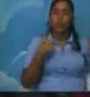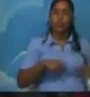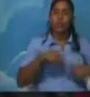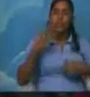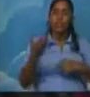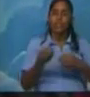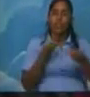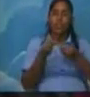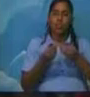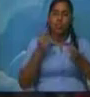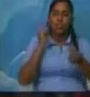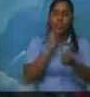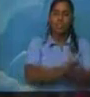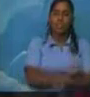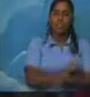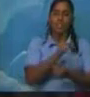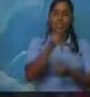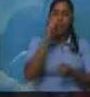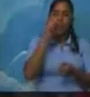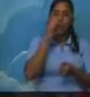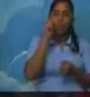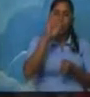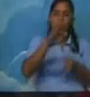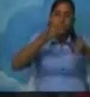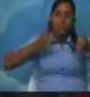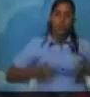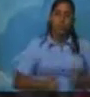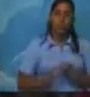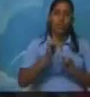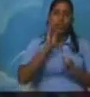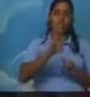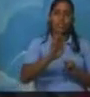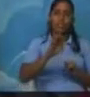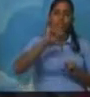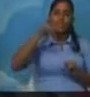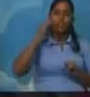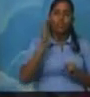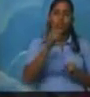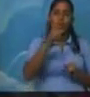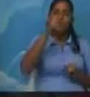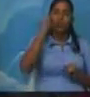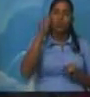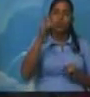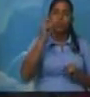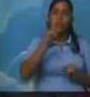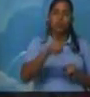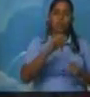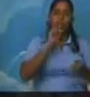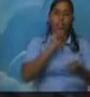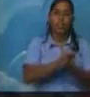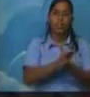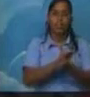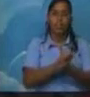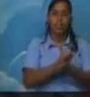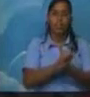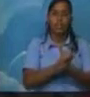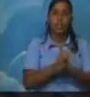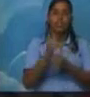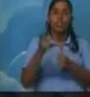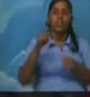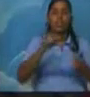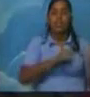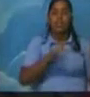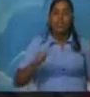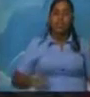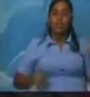como castiga el hombre a su hijo así Jehová tu Dios te castiga O sea que el señor